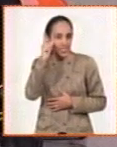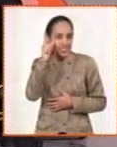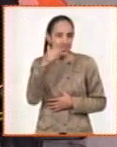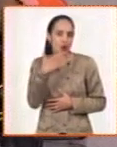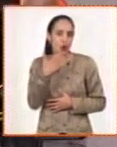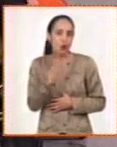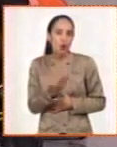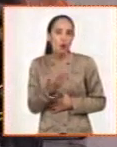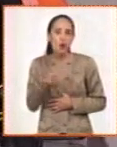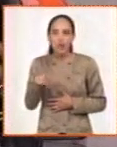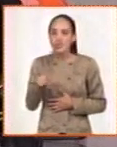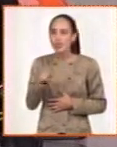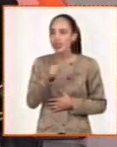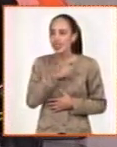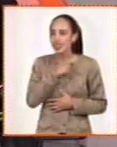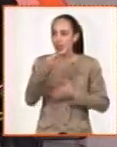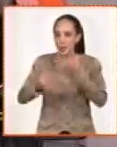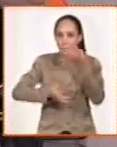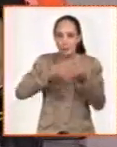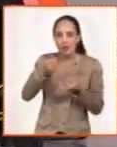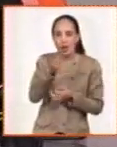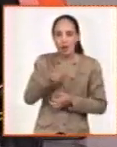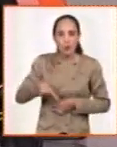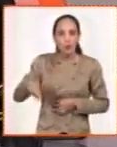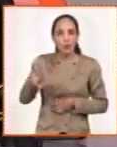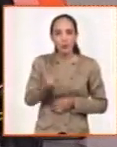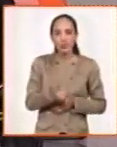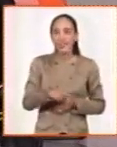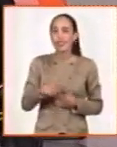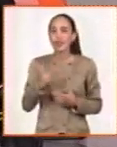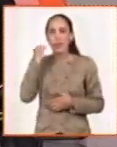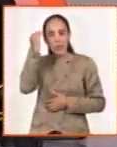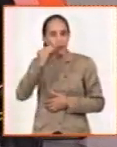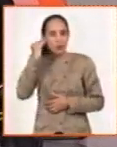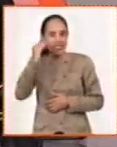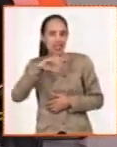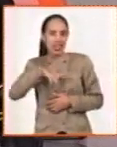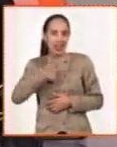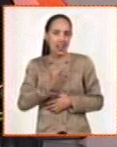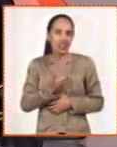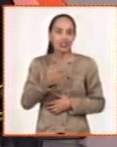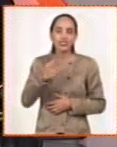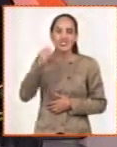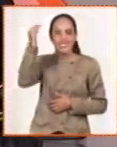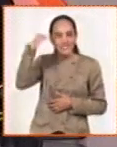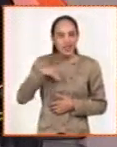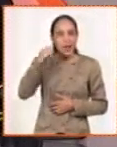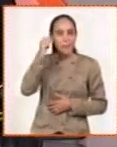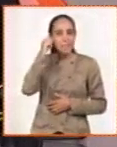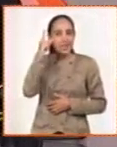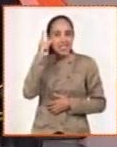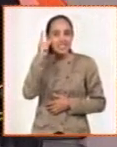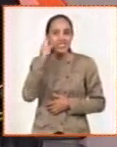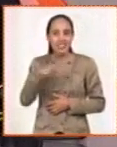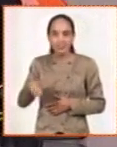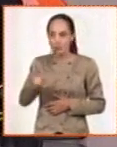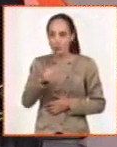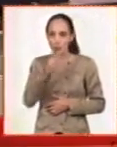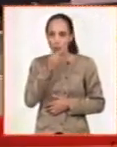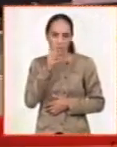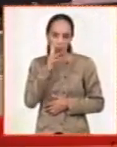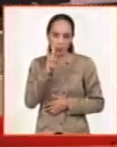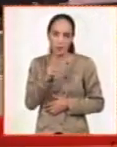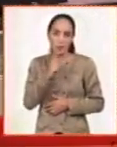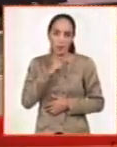acumulando? De eso me gustaría, pues, hablar un poco con ellos y saber de las experiencias que ellos han podido vivir. Me gustaría empezar con Oriol,